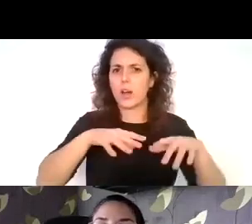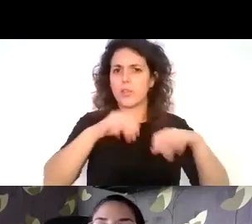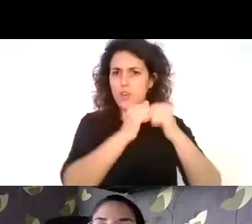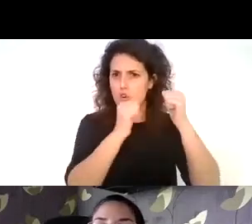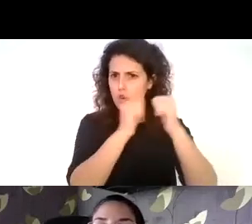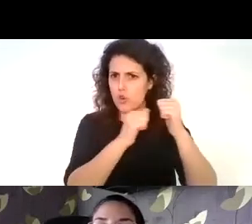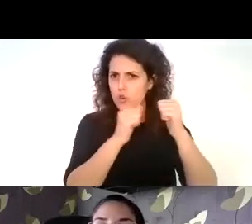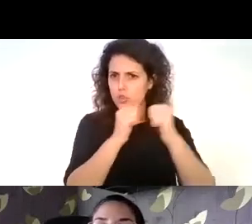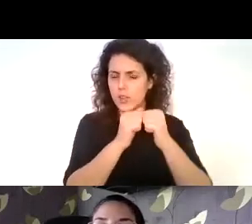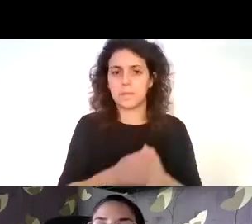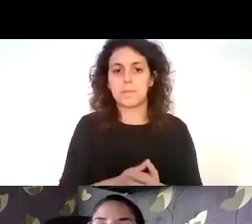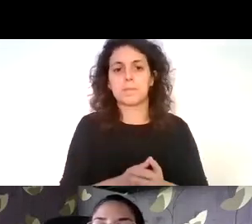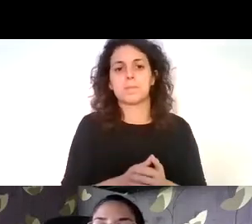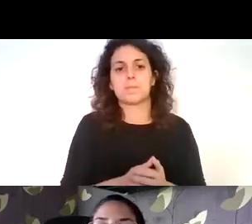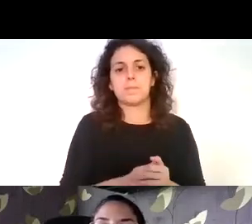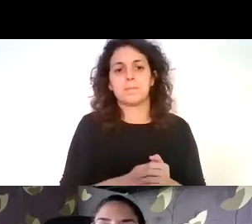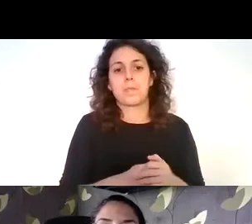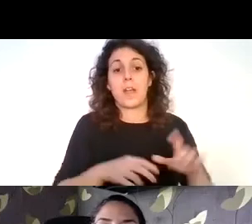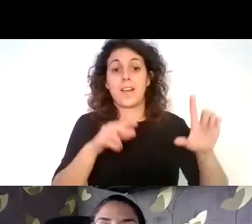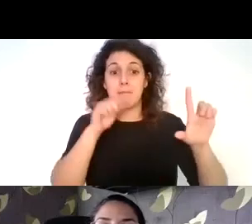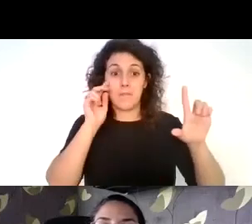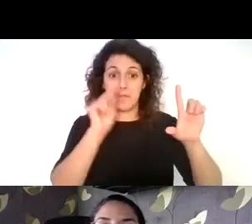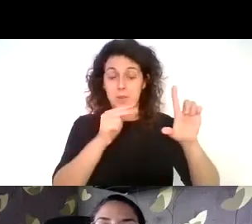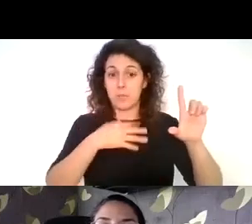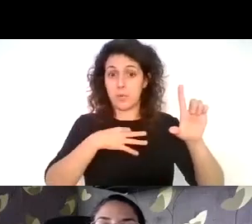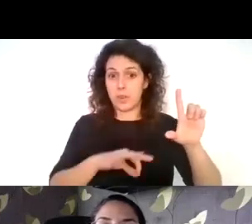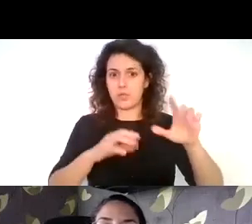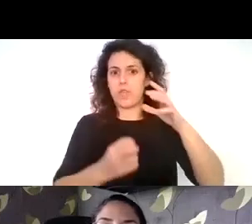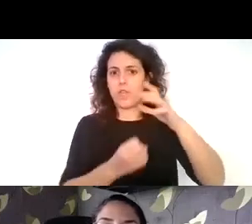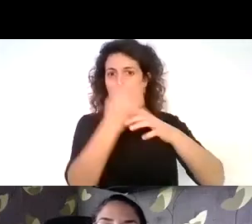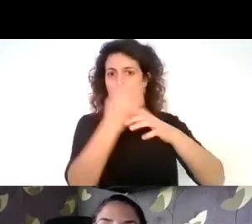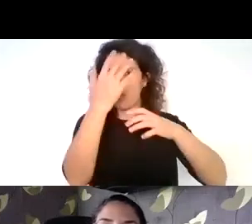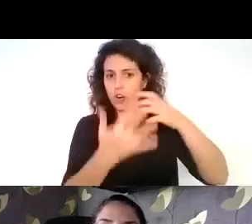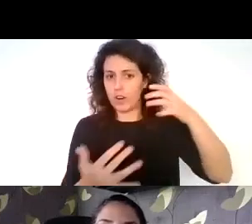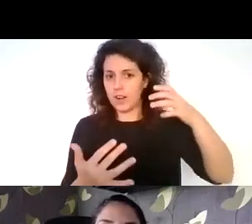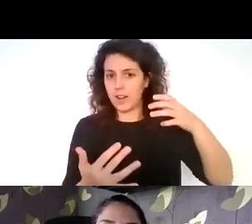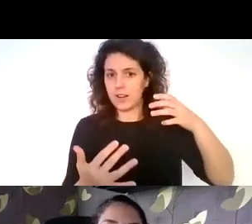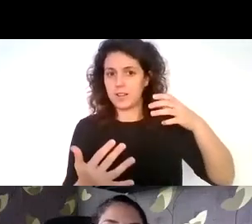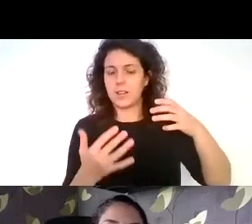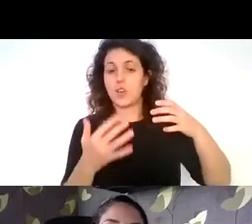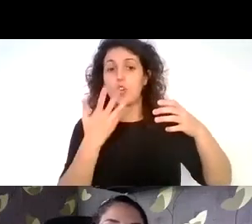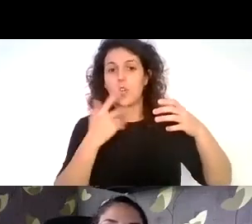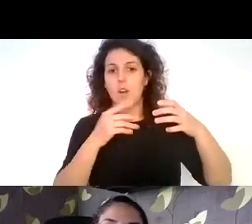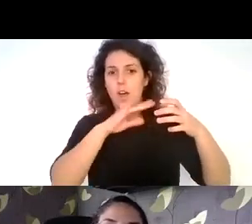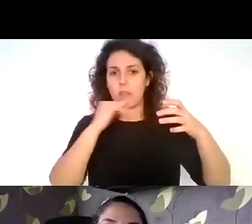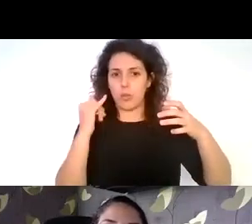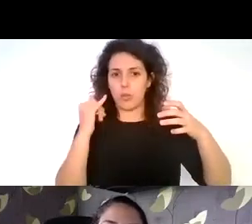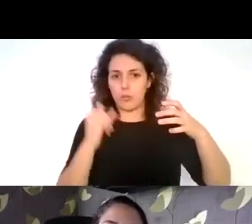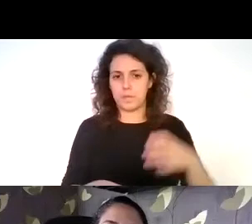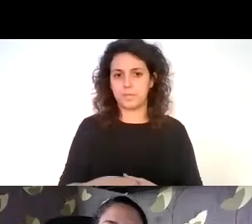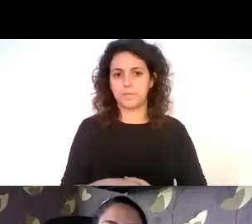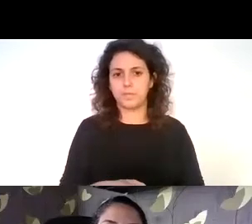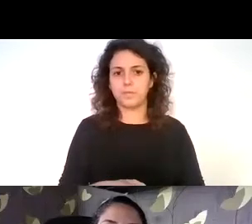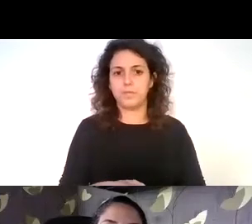imagen podemos ver parte del volcán con su característica cruz color blanco en la cima. Lámina